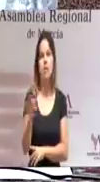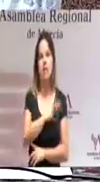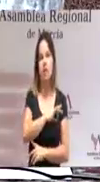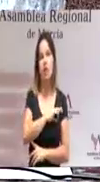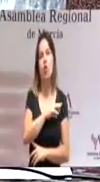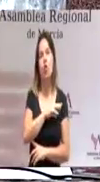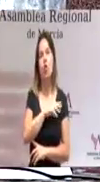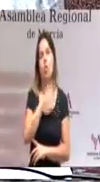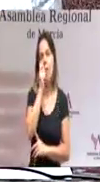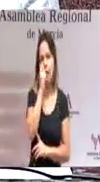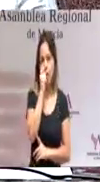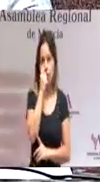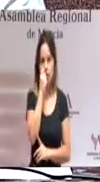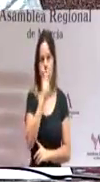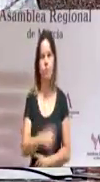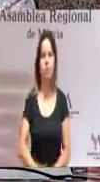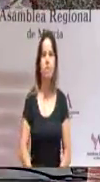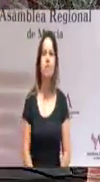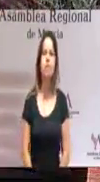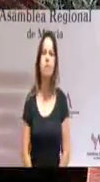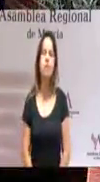Pedro Antonio Sánchez.